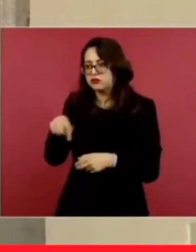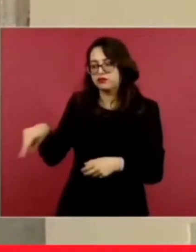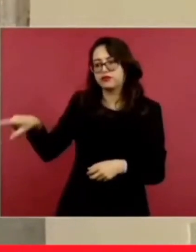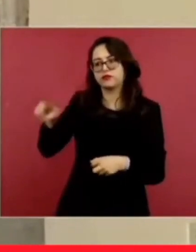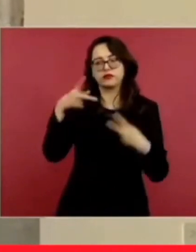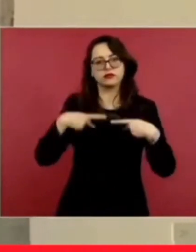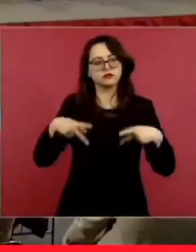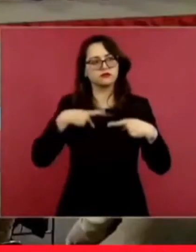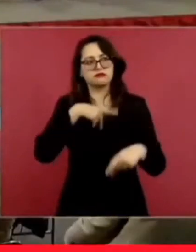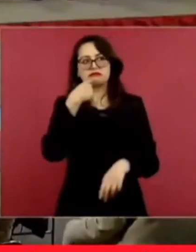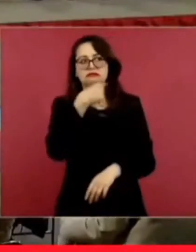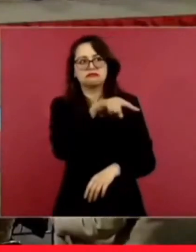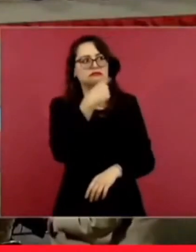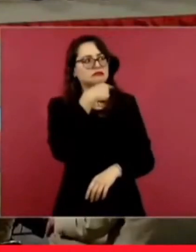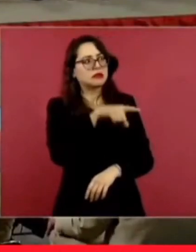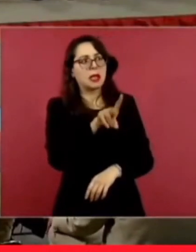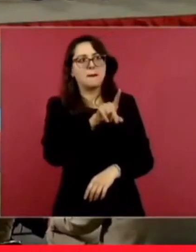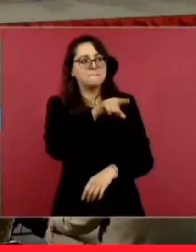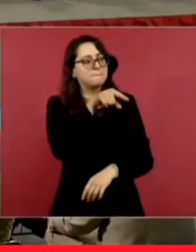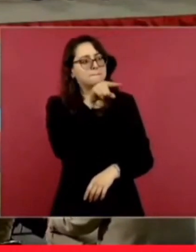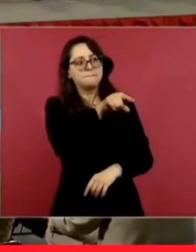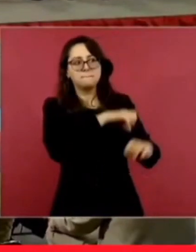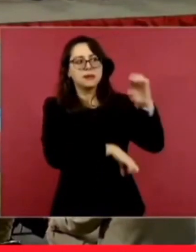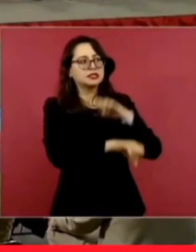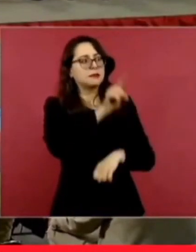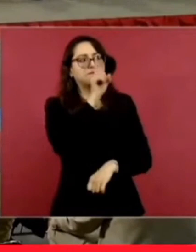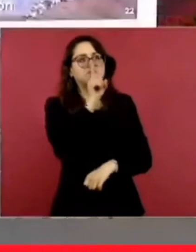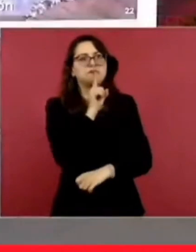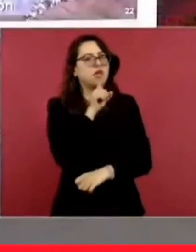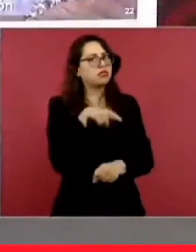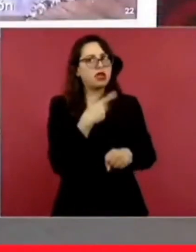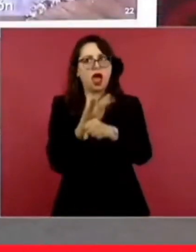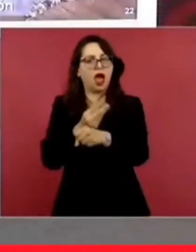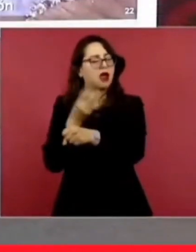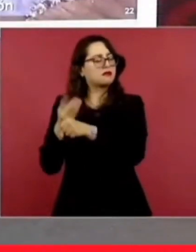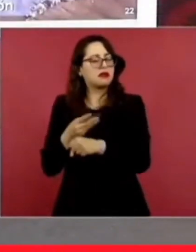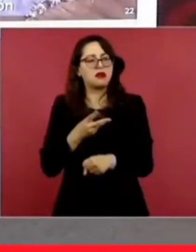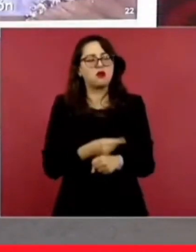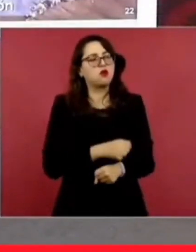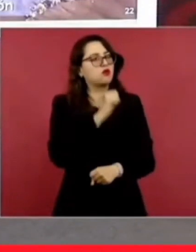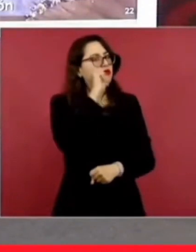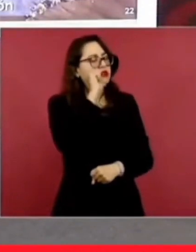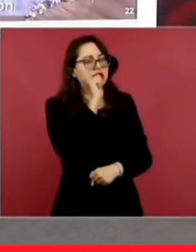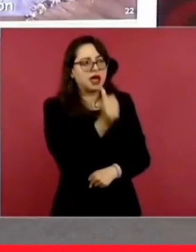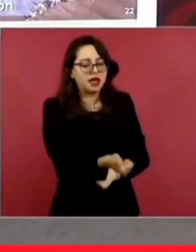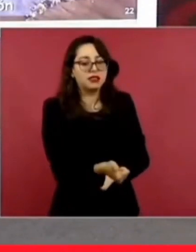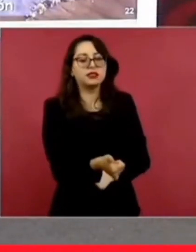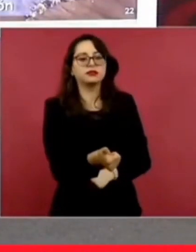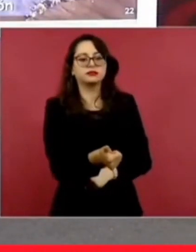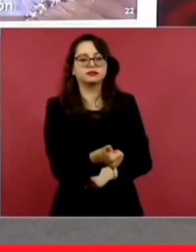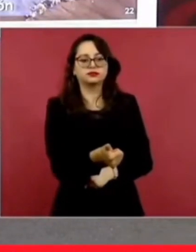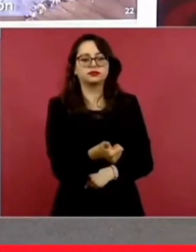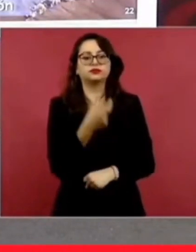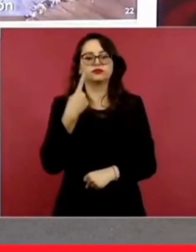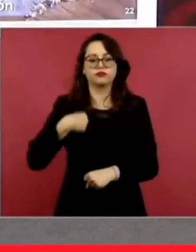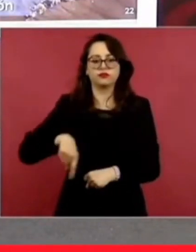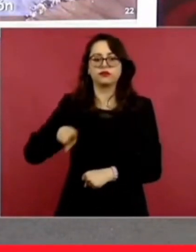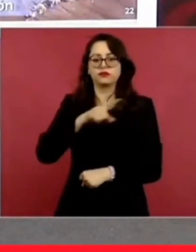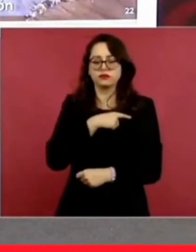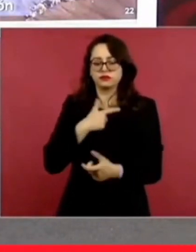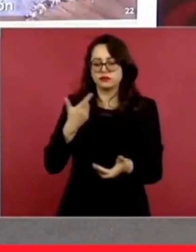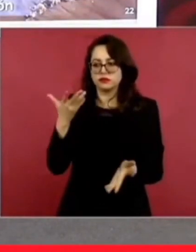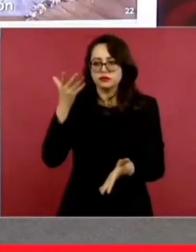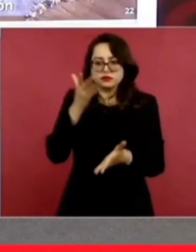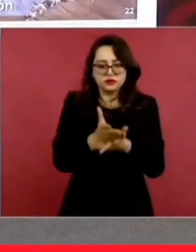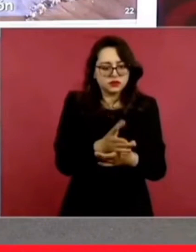una necesidad porque su ambiente estaba contaminado, pero también tenemos a compañeras y